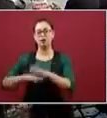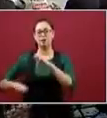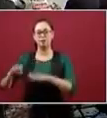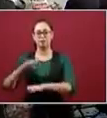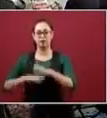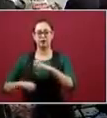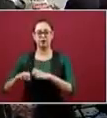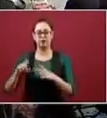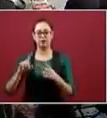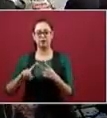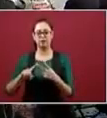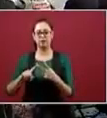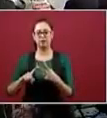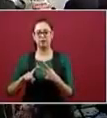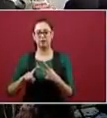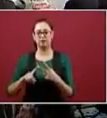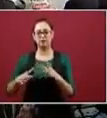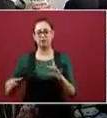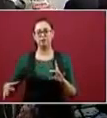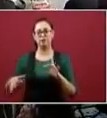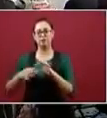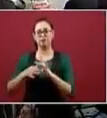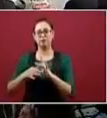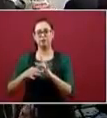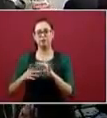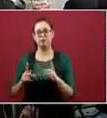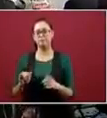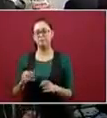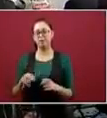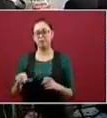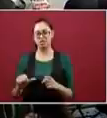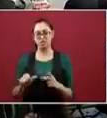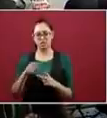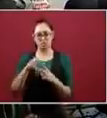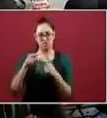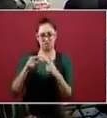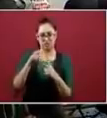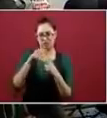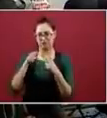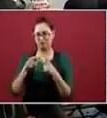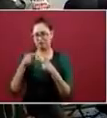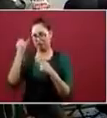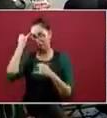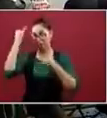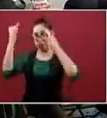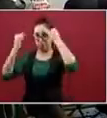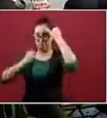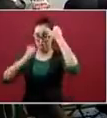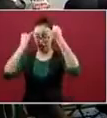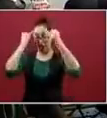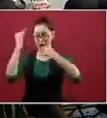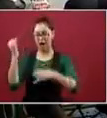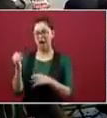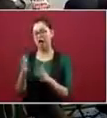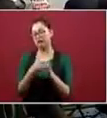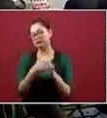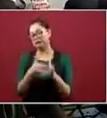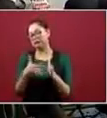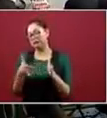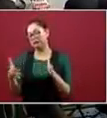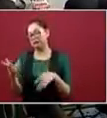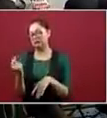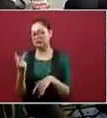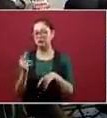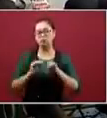de apellido vinculada con el señor Piña. Quiero primero hacer un planteamiento primigenio. Las